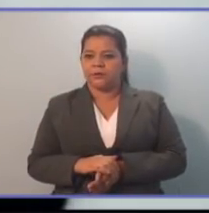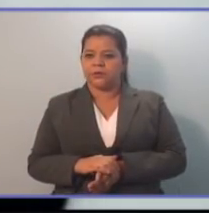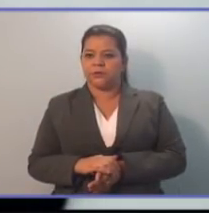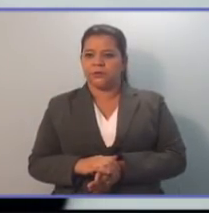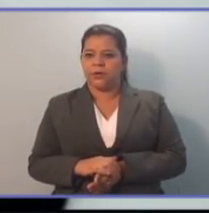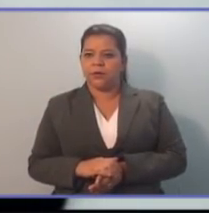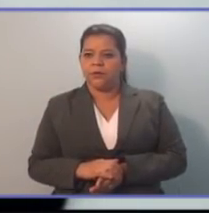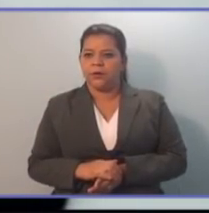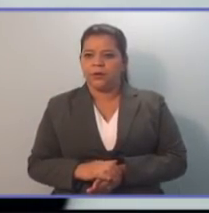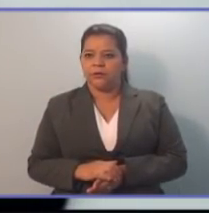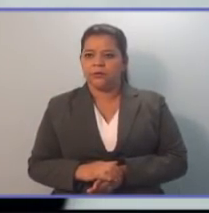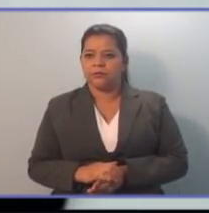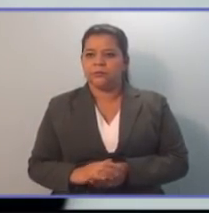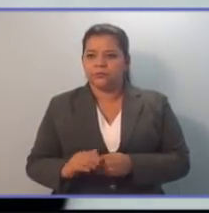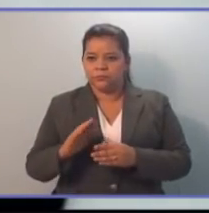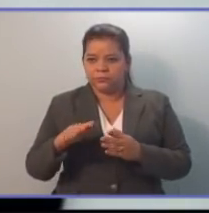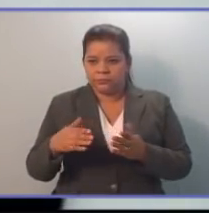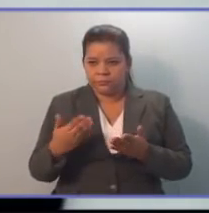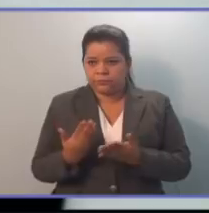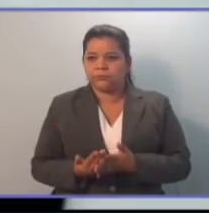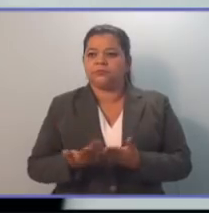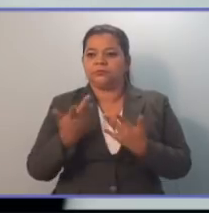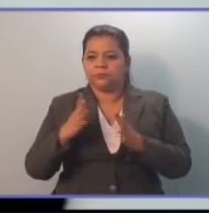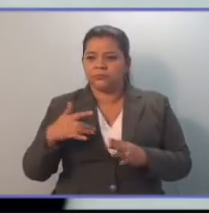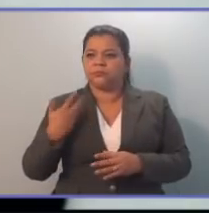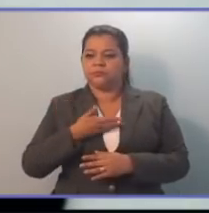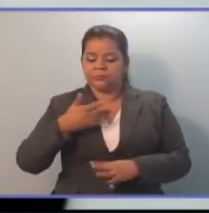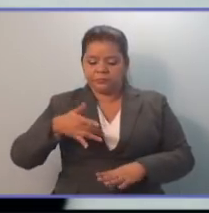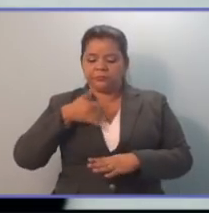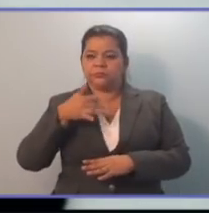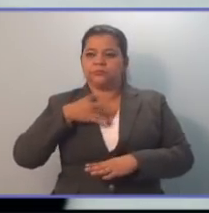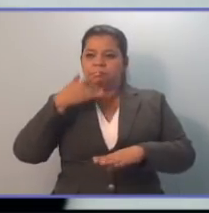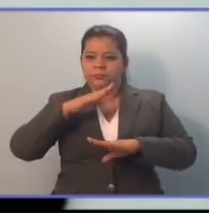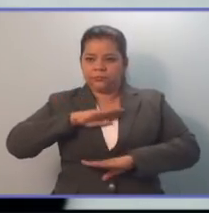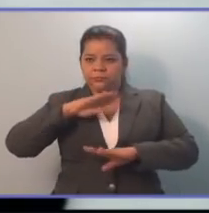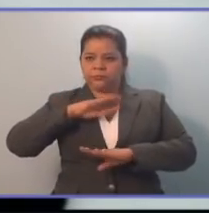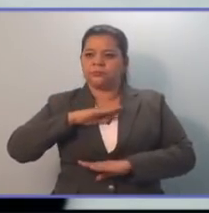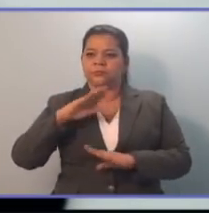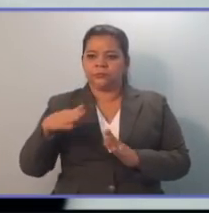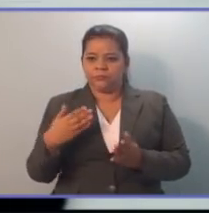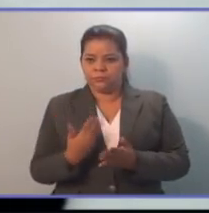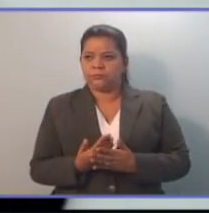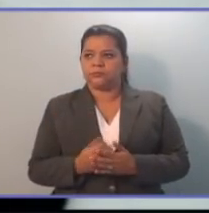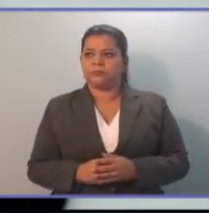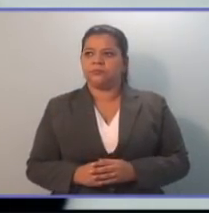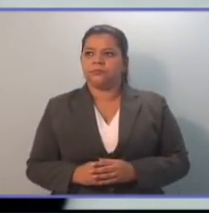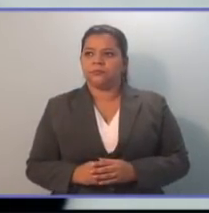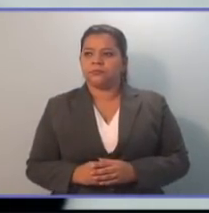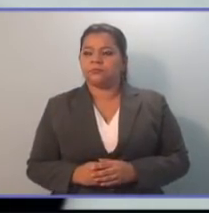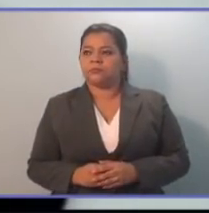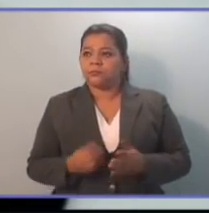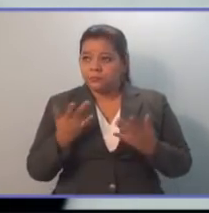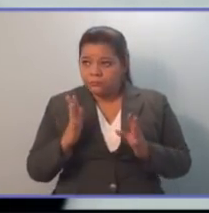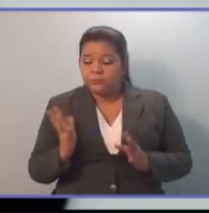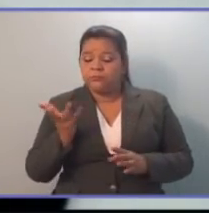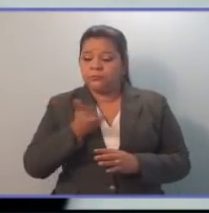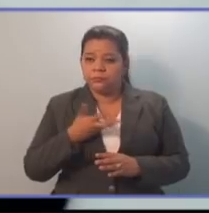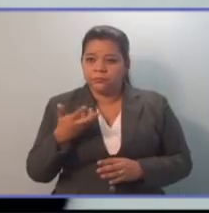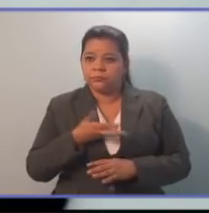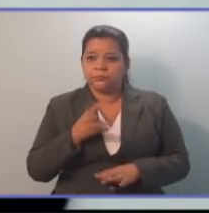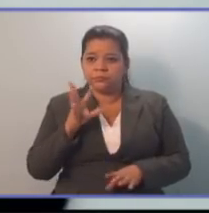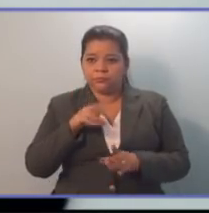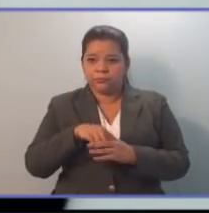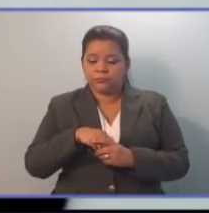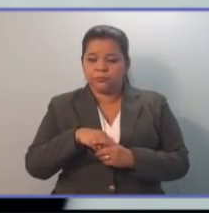es que todas esas situaciones satisfacen porque uno ve los frutos. Estando dentro